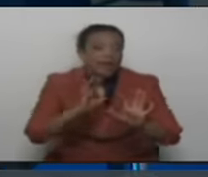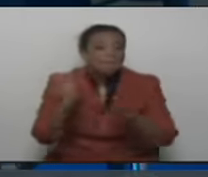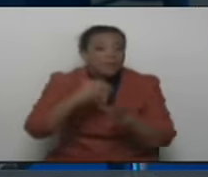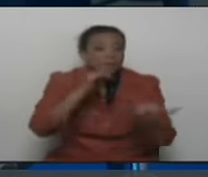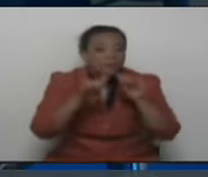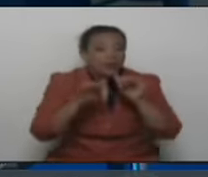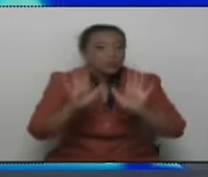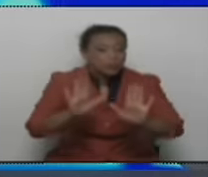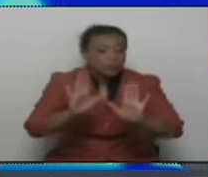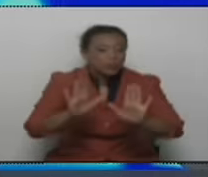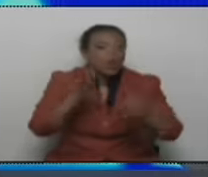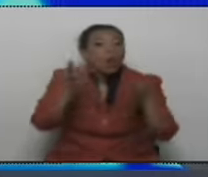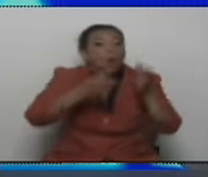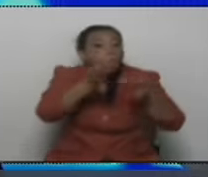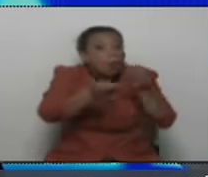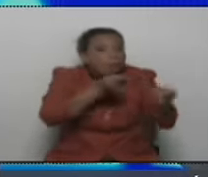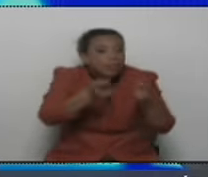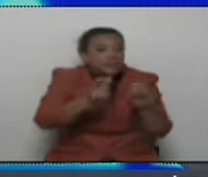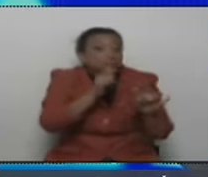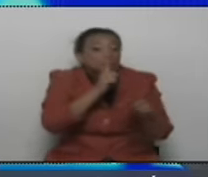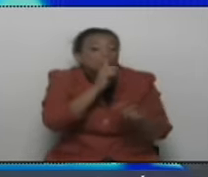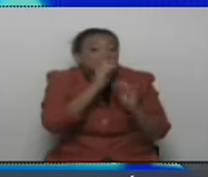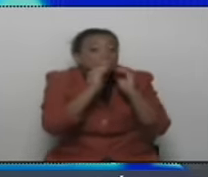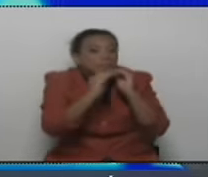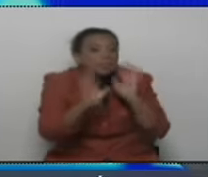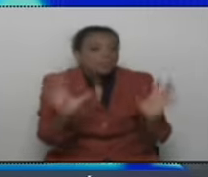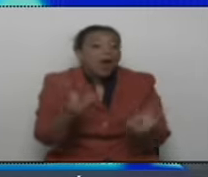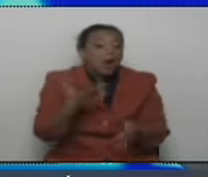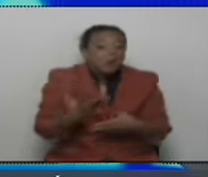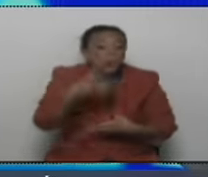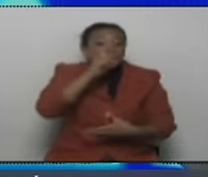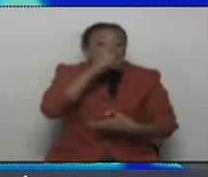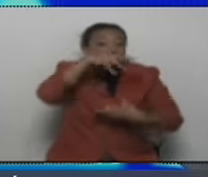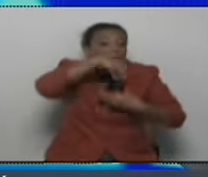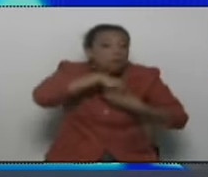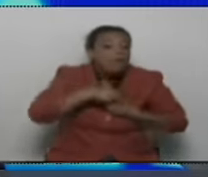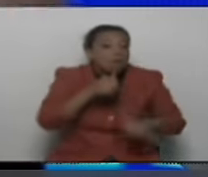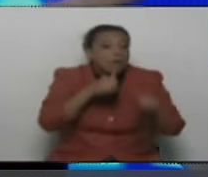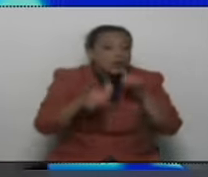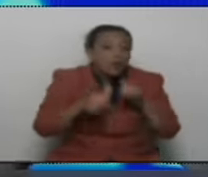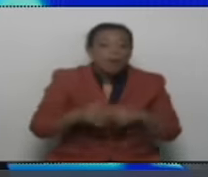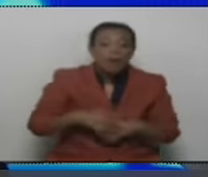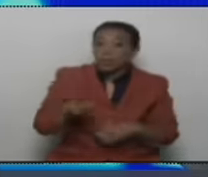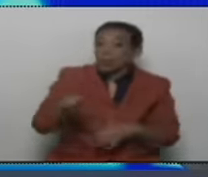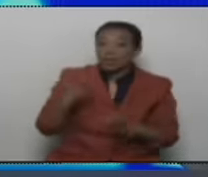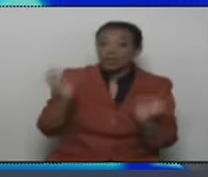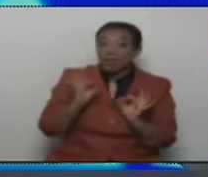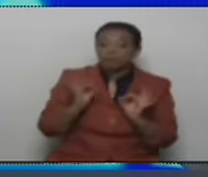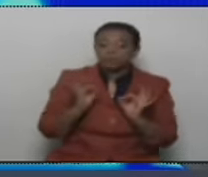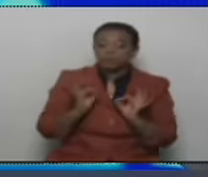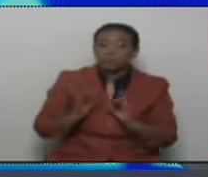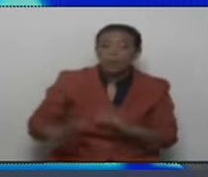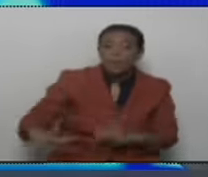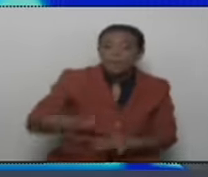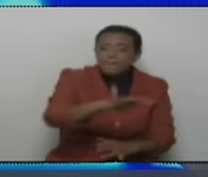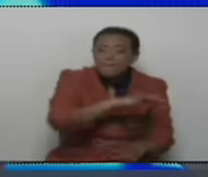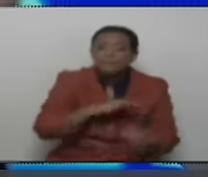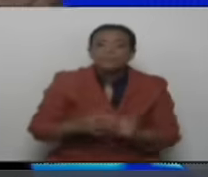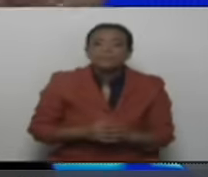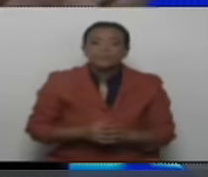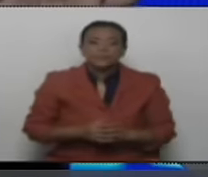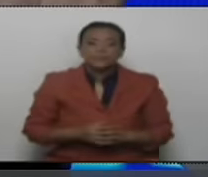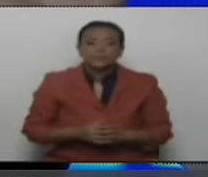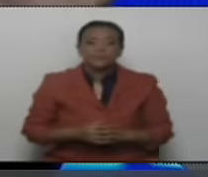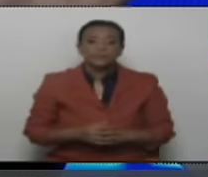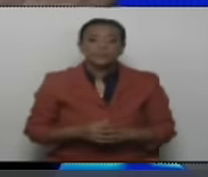Deja quieto que lo va a volver a caer. Reservamos la información. Él va a volver a caer. Porque él no se mueve ahí nada más, sino que se mueve en otro lugar. O sea, que hay